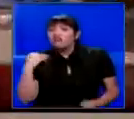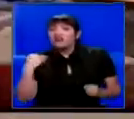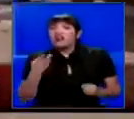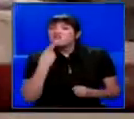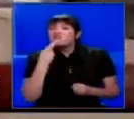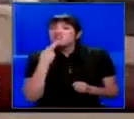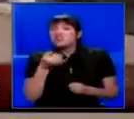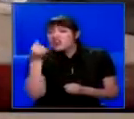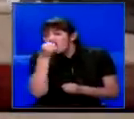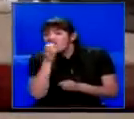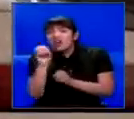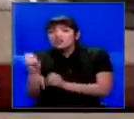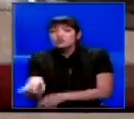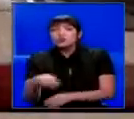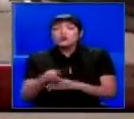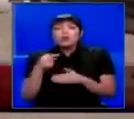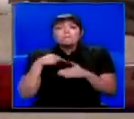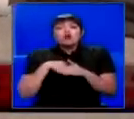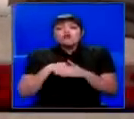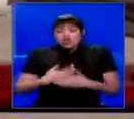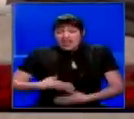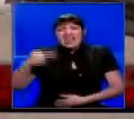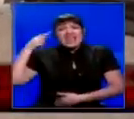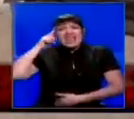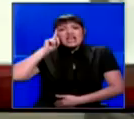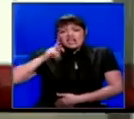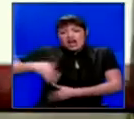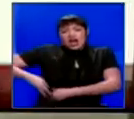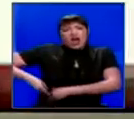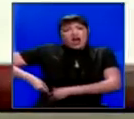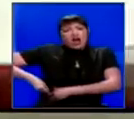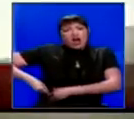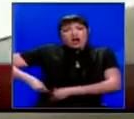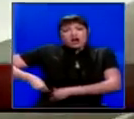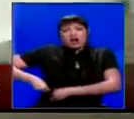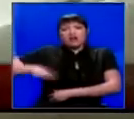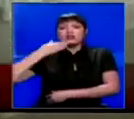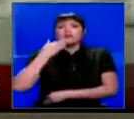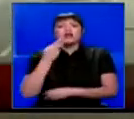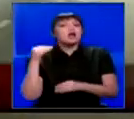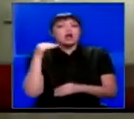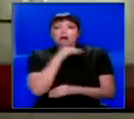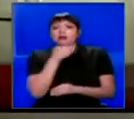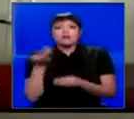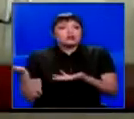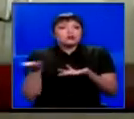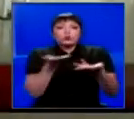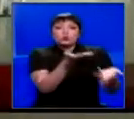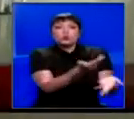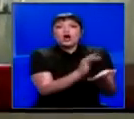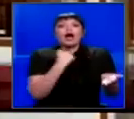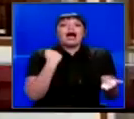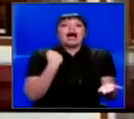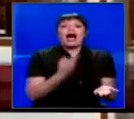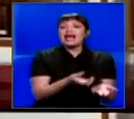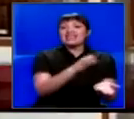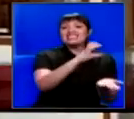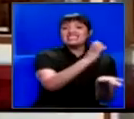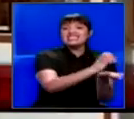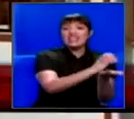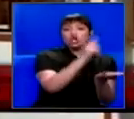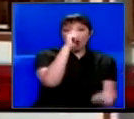que además presentaba una profunda herida en el estómago, por lo que rápidamente fue trasladado hasta el hospital Ernesto Torres Galdames de Iquique.